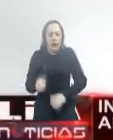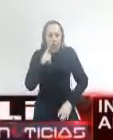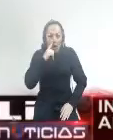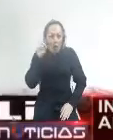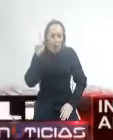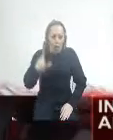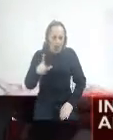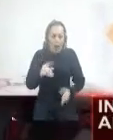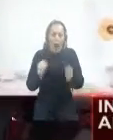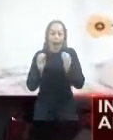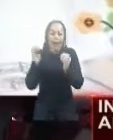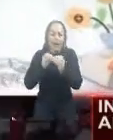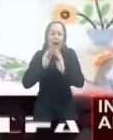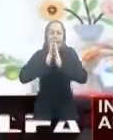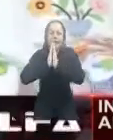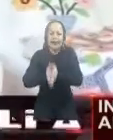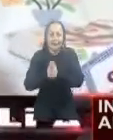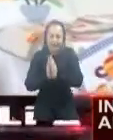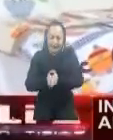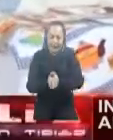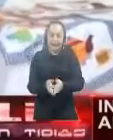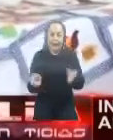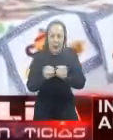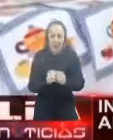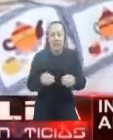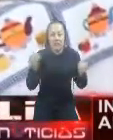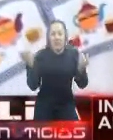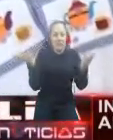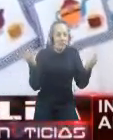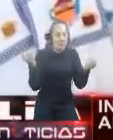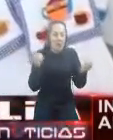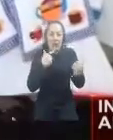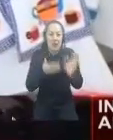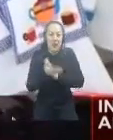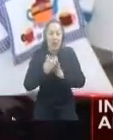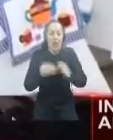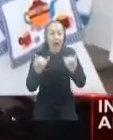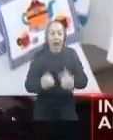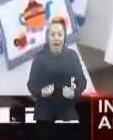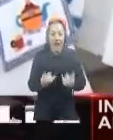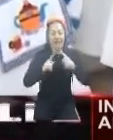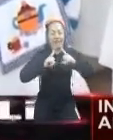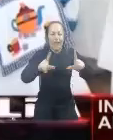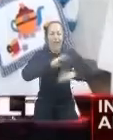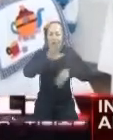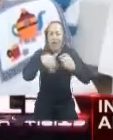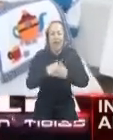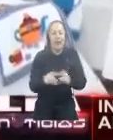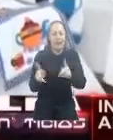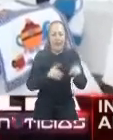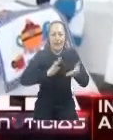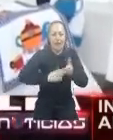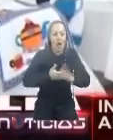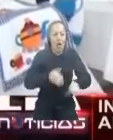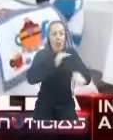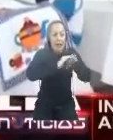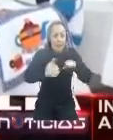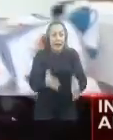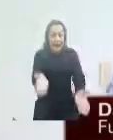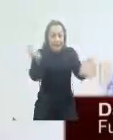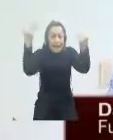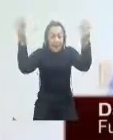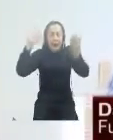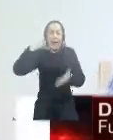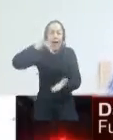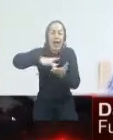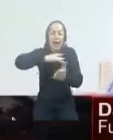hasta diciembre. Este pues es el evento de clausura donde toda la comunidad de La Dorada los invitamos para que asistan. Va a